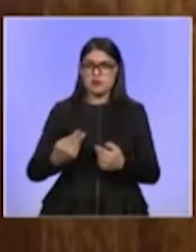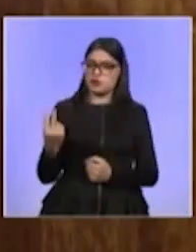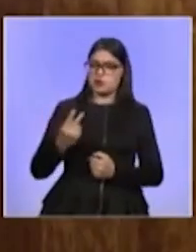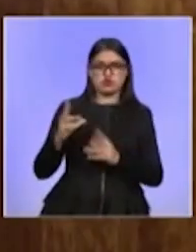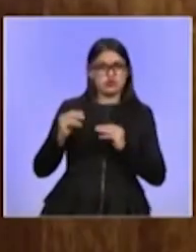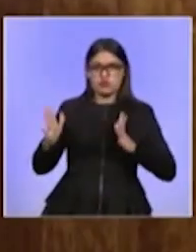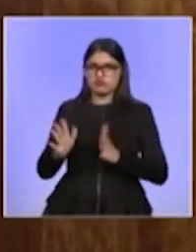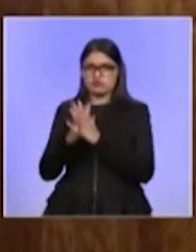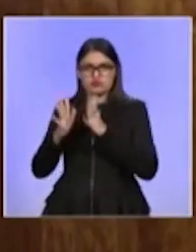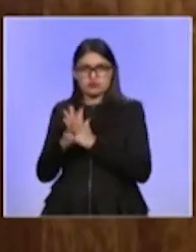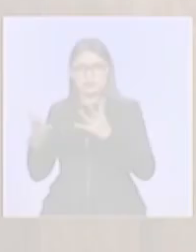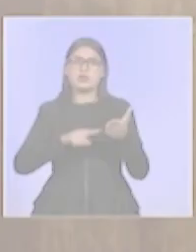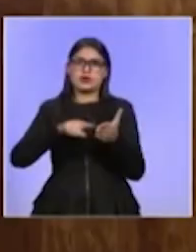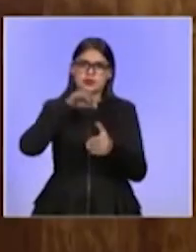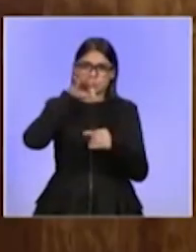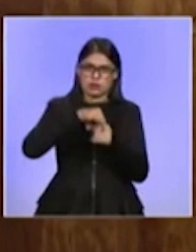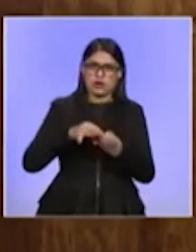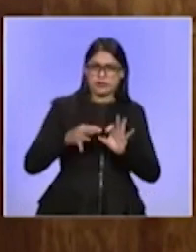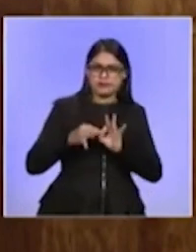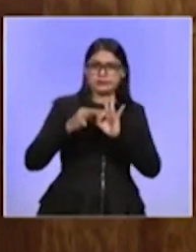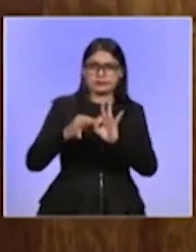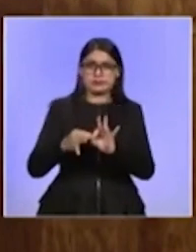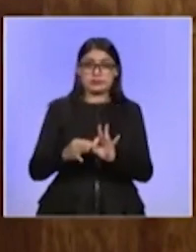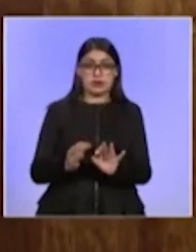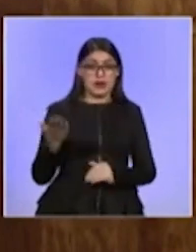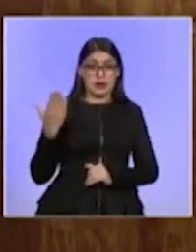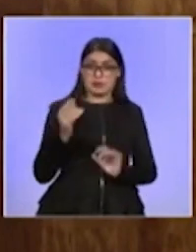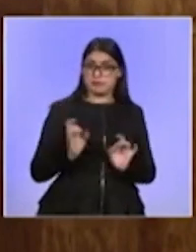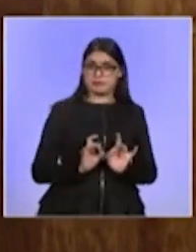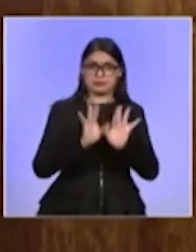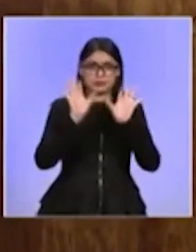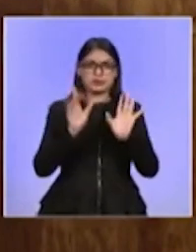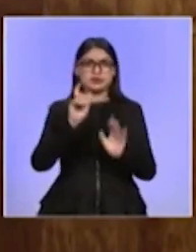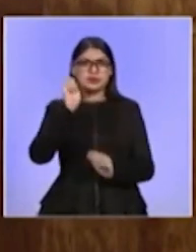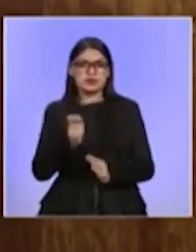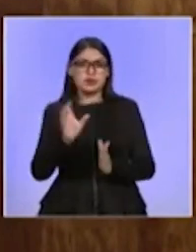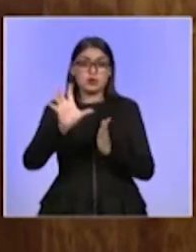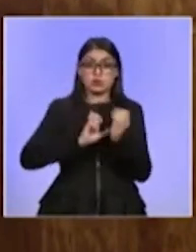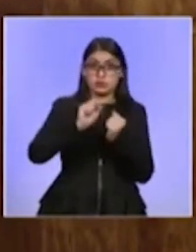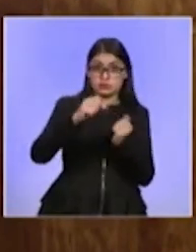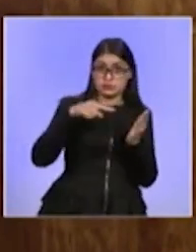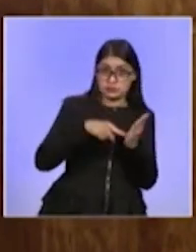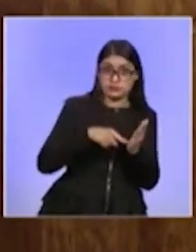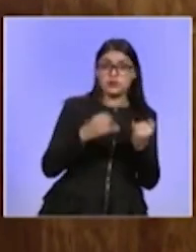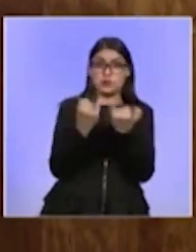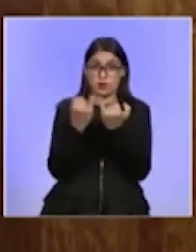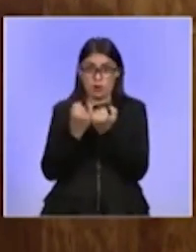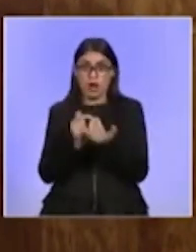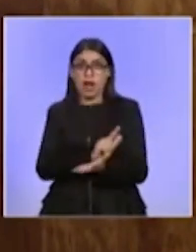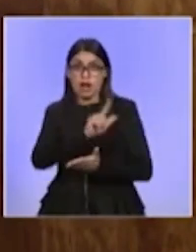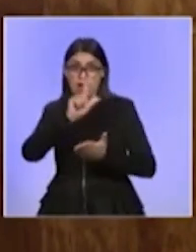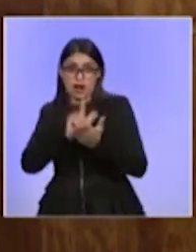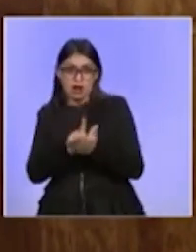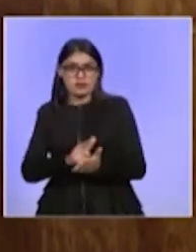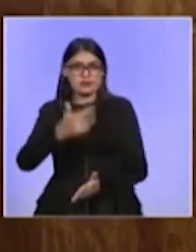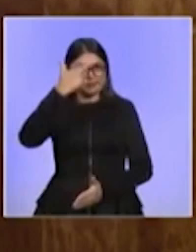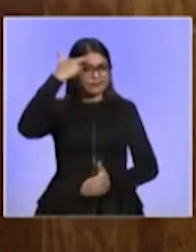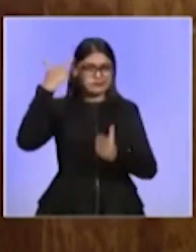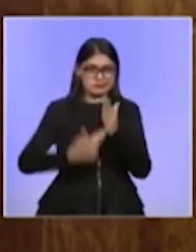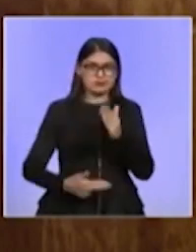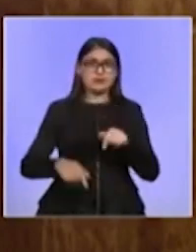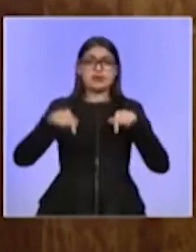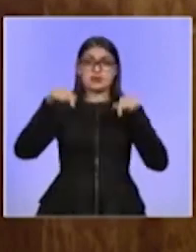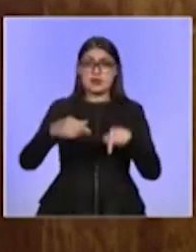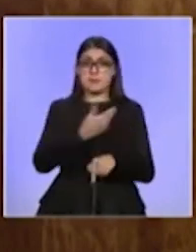nula de pleno derecho lo sucedido constituye una ruptura constitucional y legal por lo cual esta presidencia